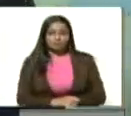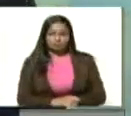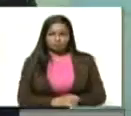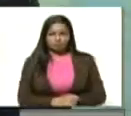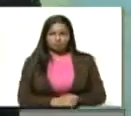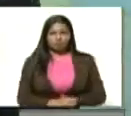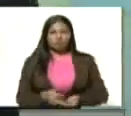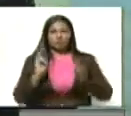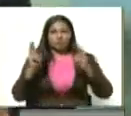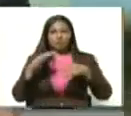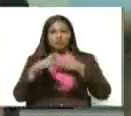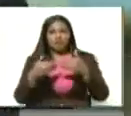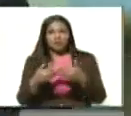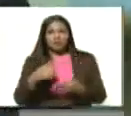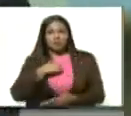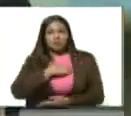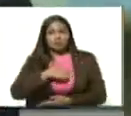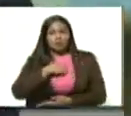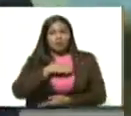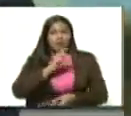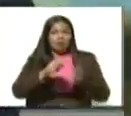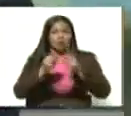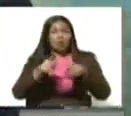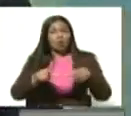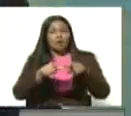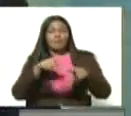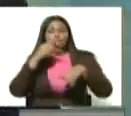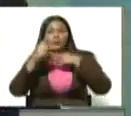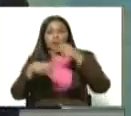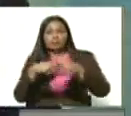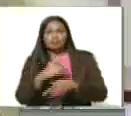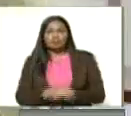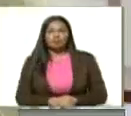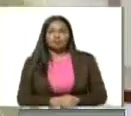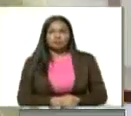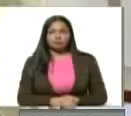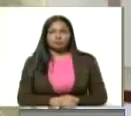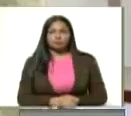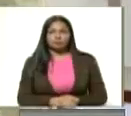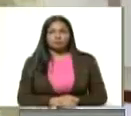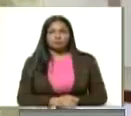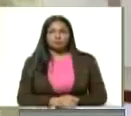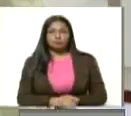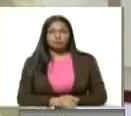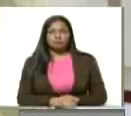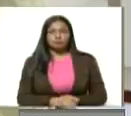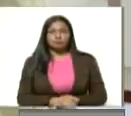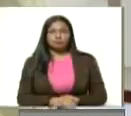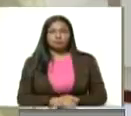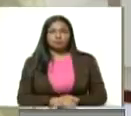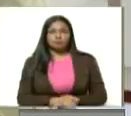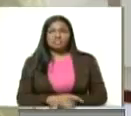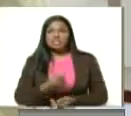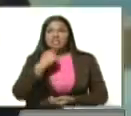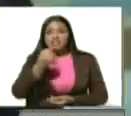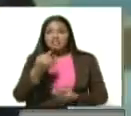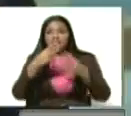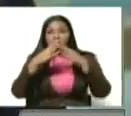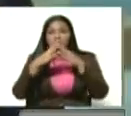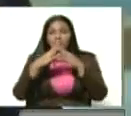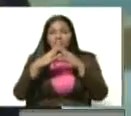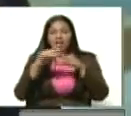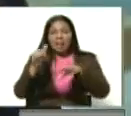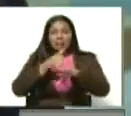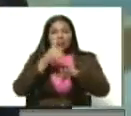que lamentablemente todavía existe en algunos sectores políticos. Sí, la homofobia es una enfermedad. De todo tipo de homofobia,